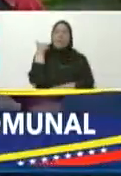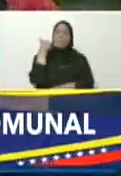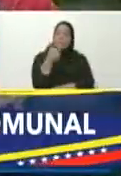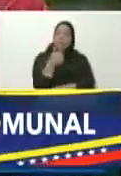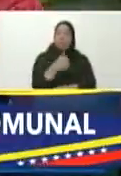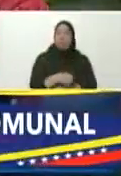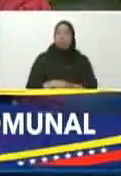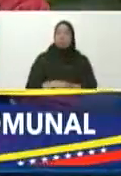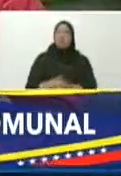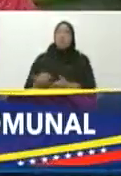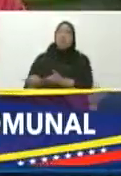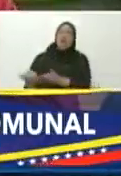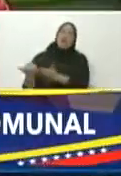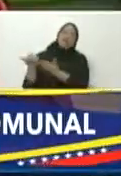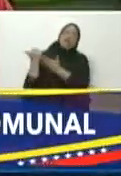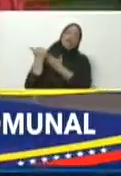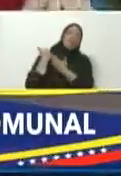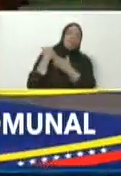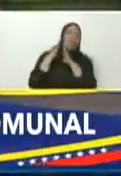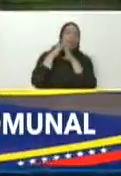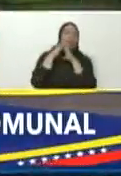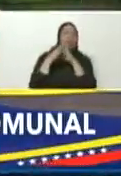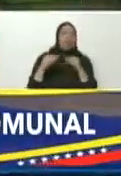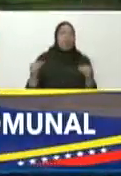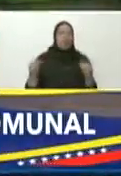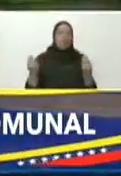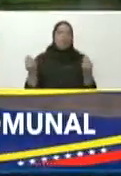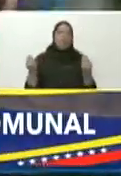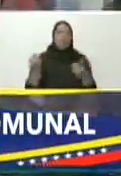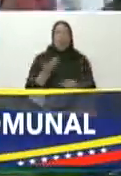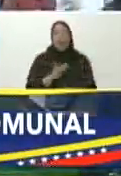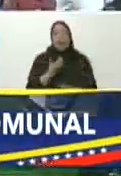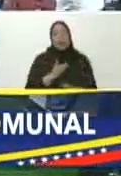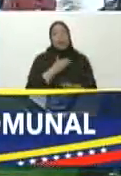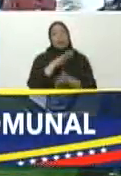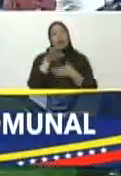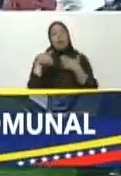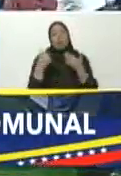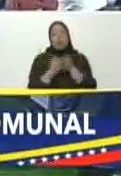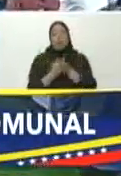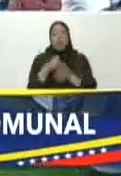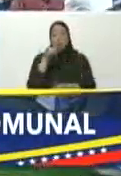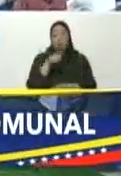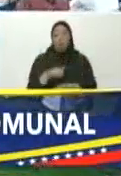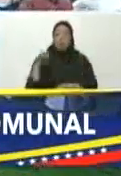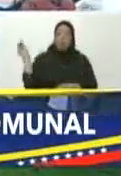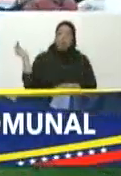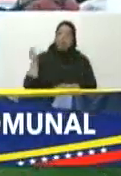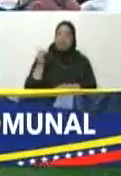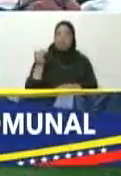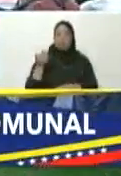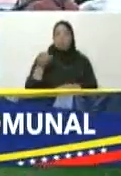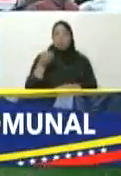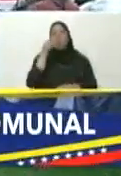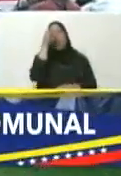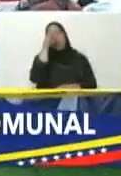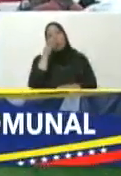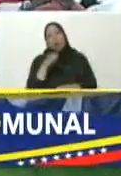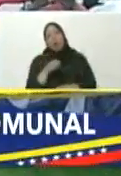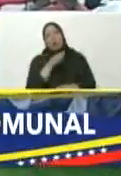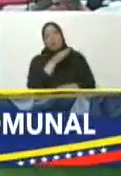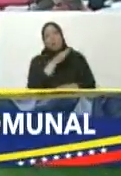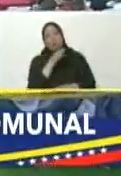ha ayudado, nos ha ayudado en todo. Y a todos los alcaldes y alcaldesas que nos acompañan, han sido una bendición,